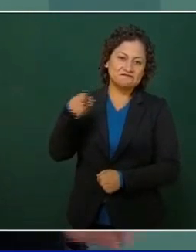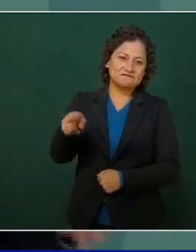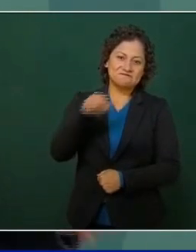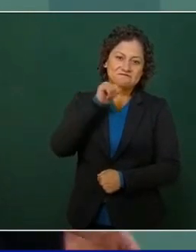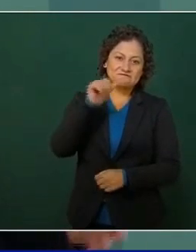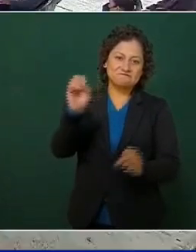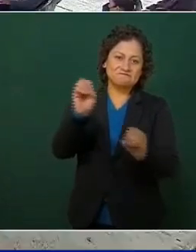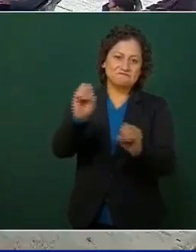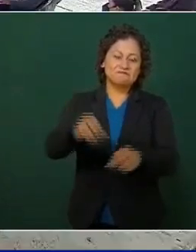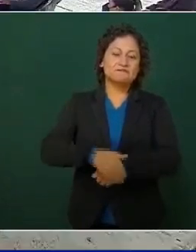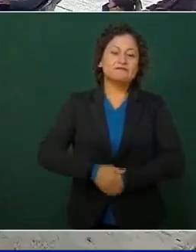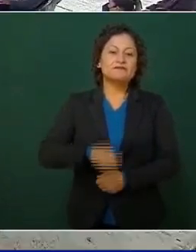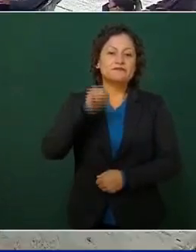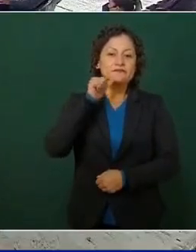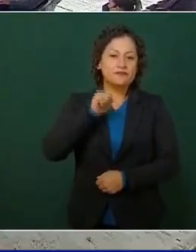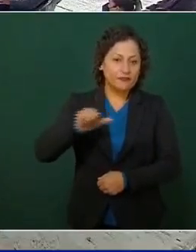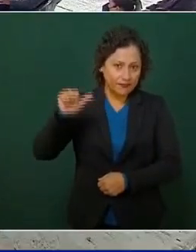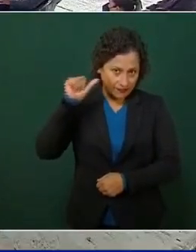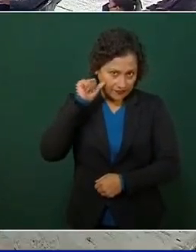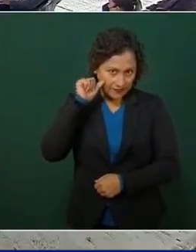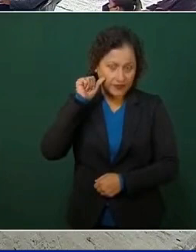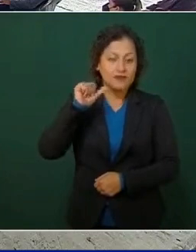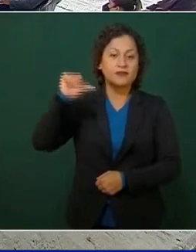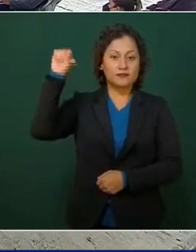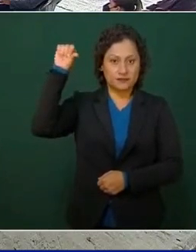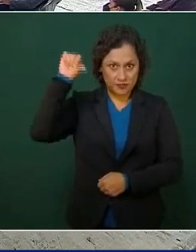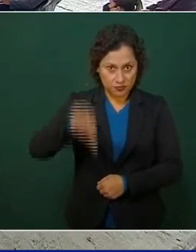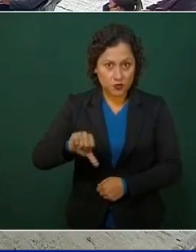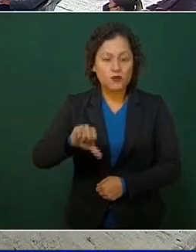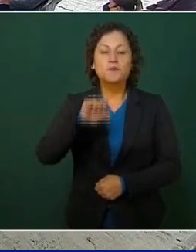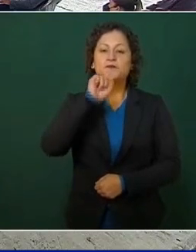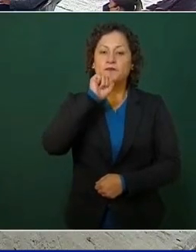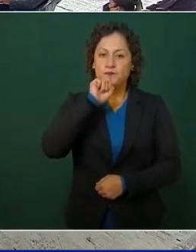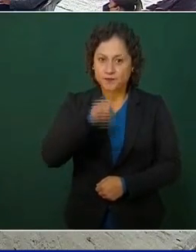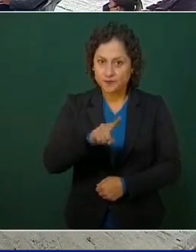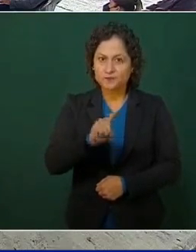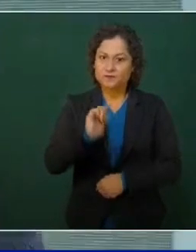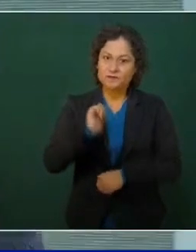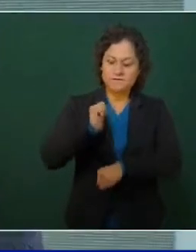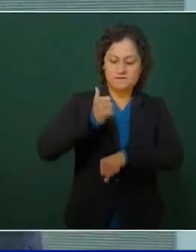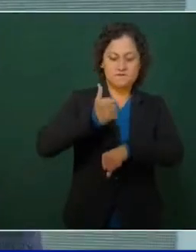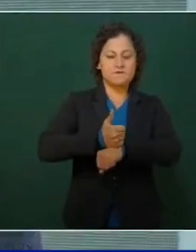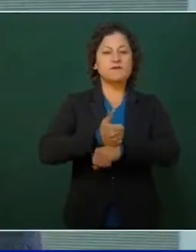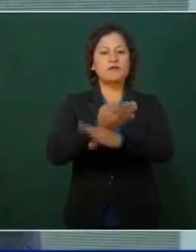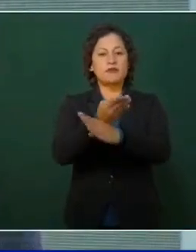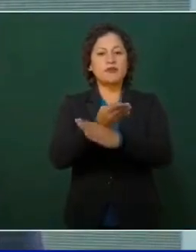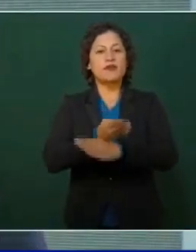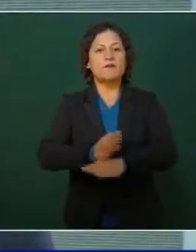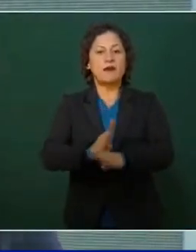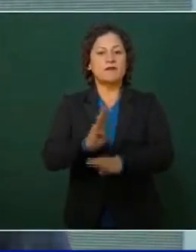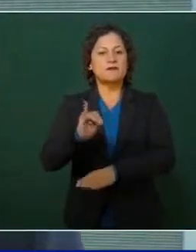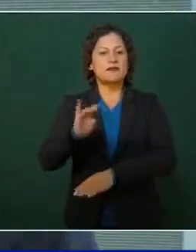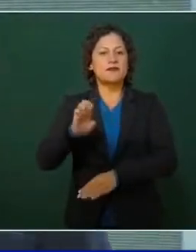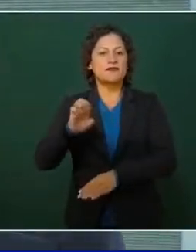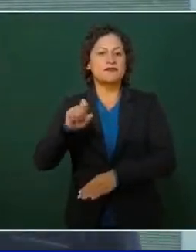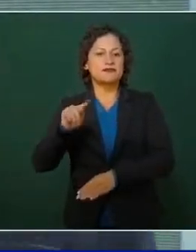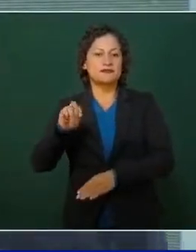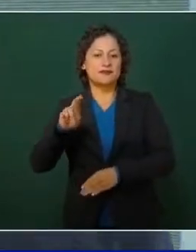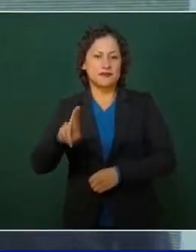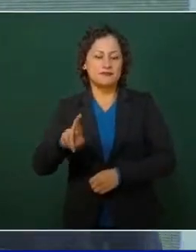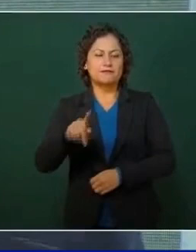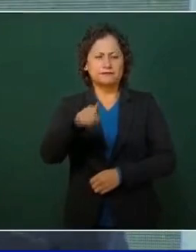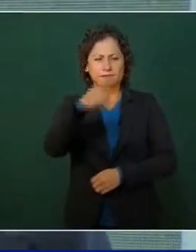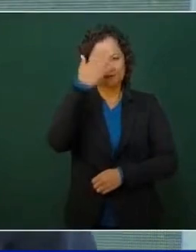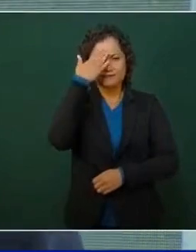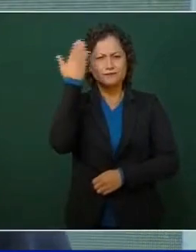Ayer y hoy vamos a inaugurar bancos del bienestar. ¿Saben cuánto cuesta una